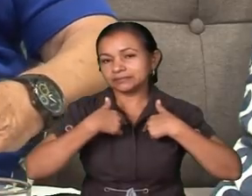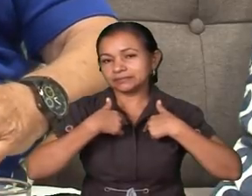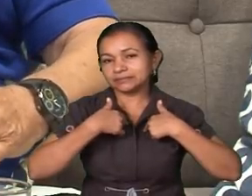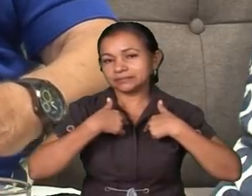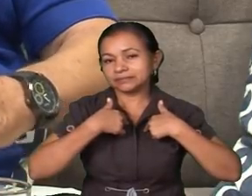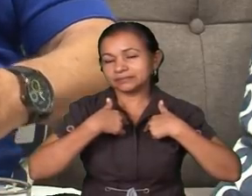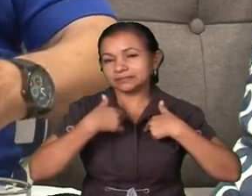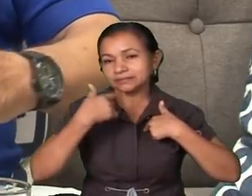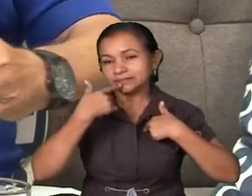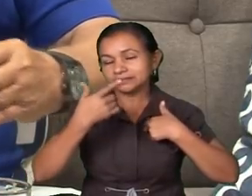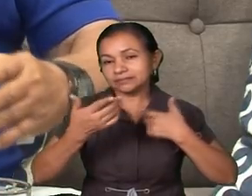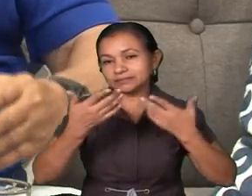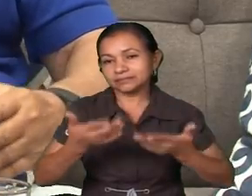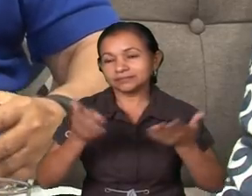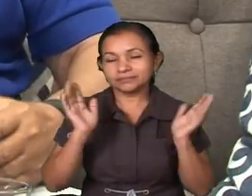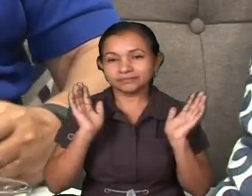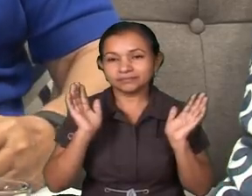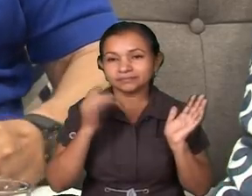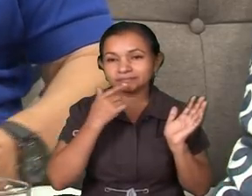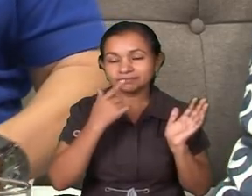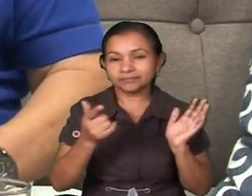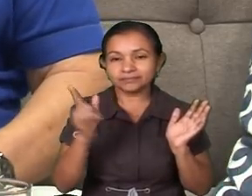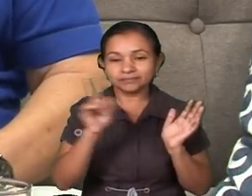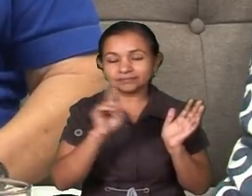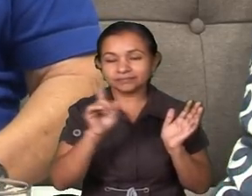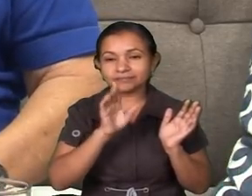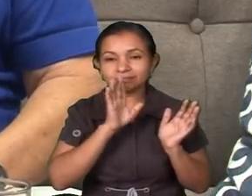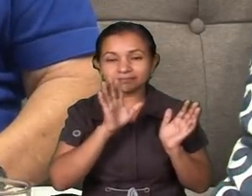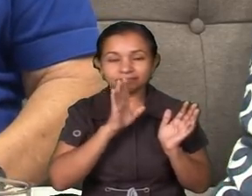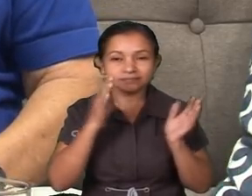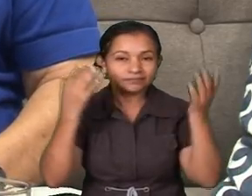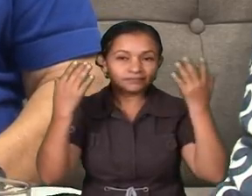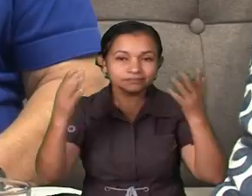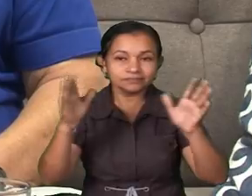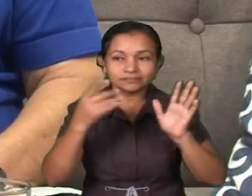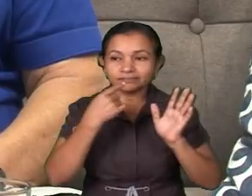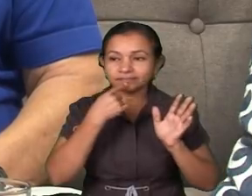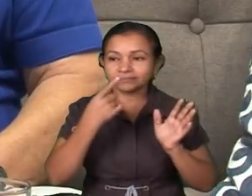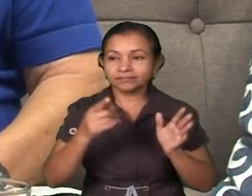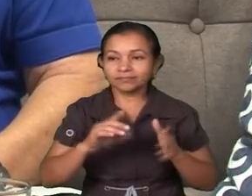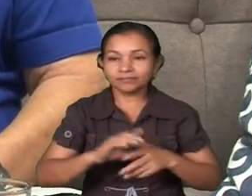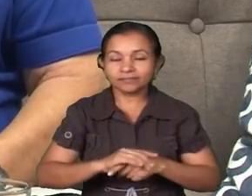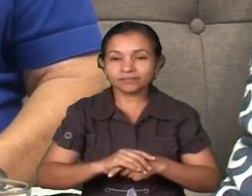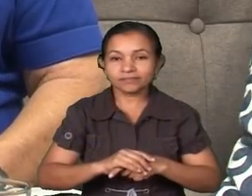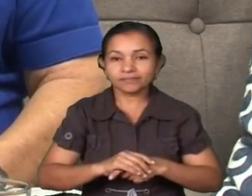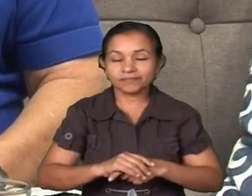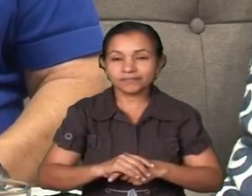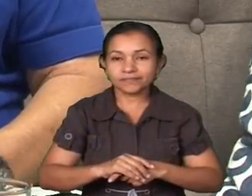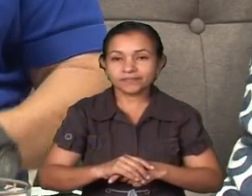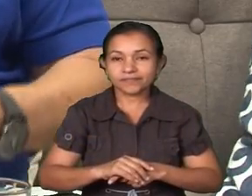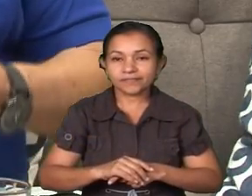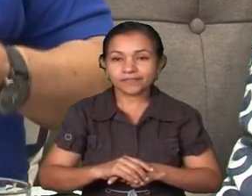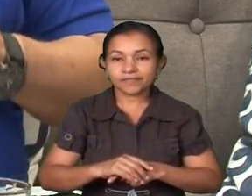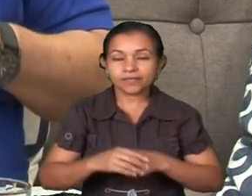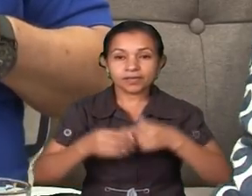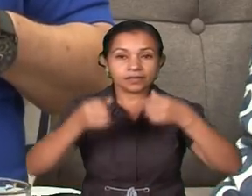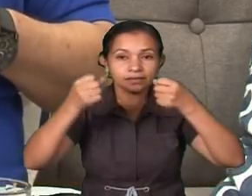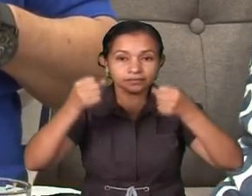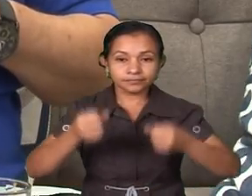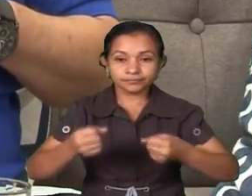Pesado, me quería decir Pelma, pesado, de que no le hablara de esas cosas. Martín, por eso es que